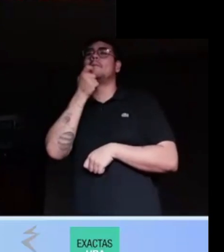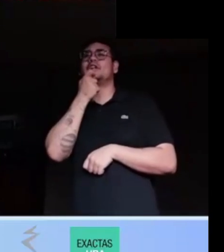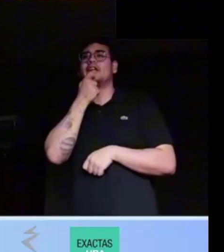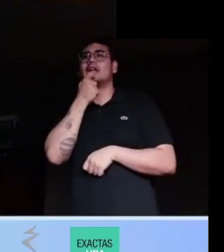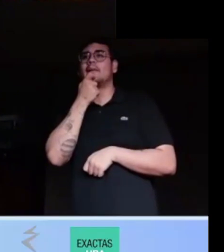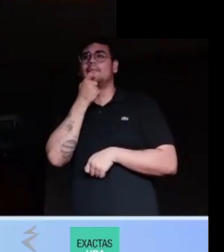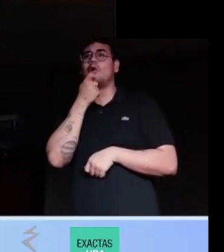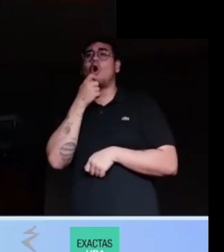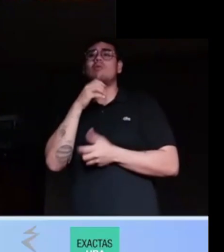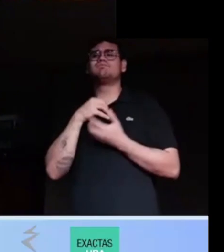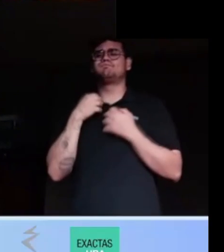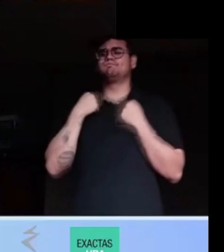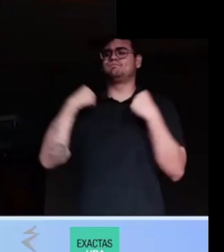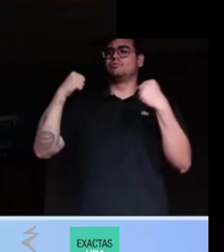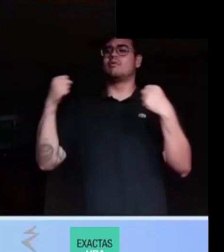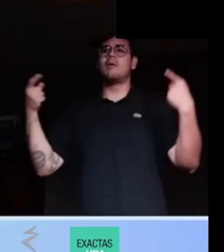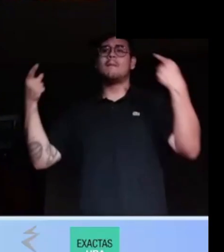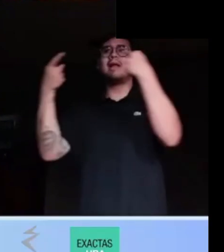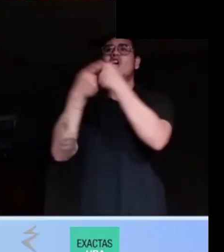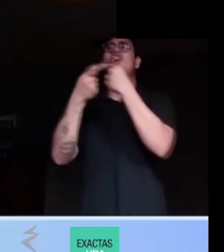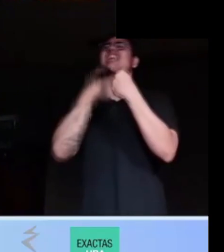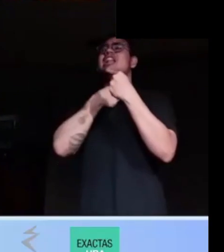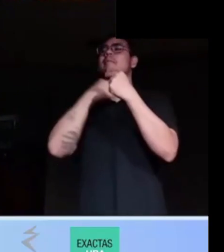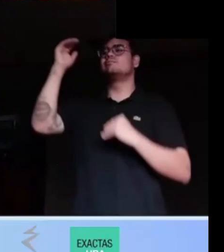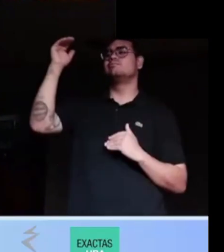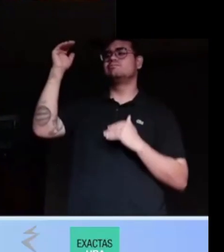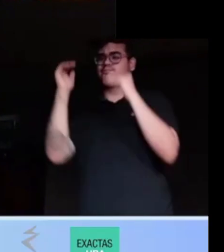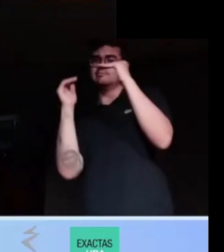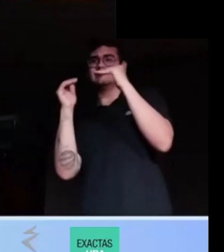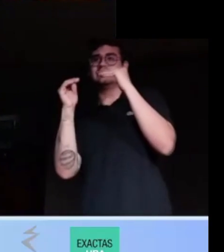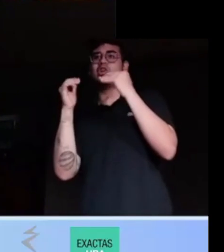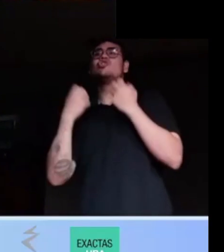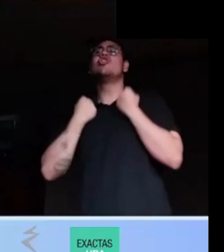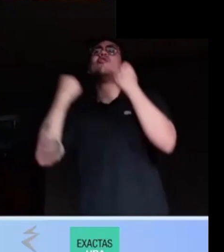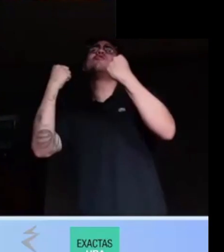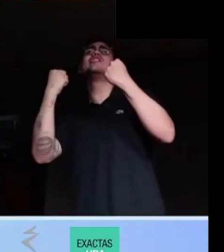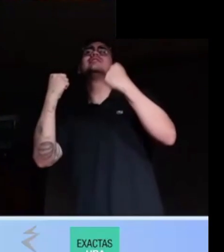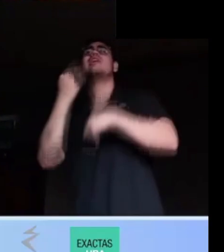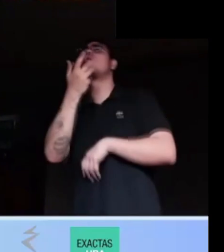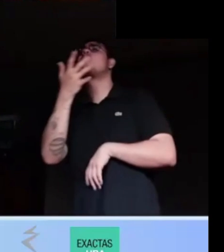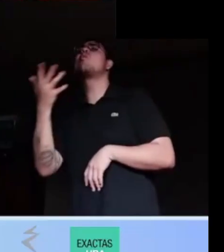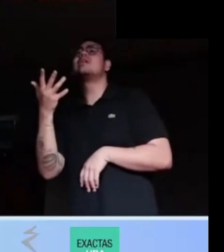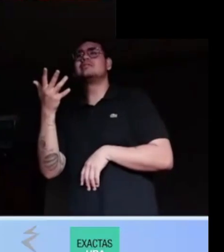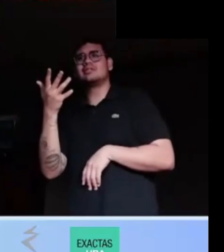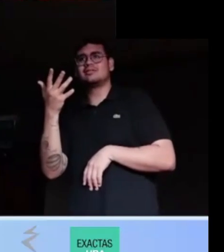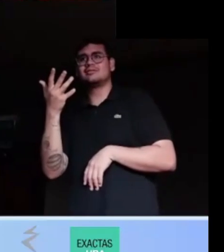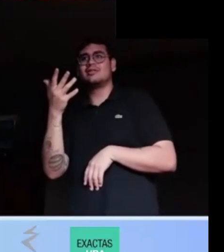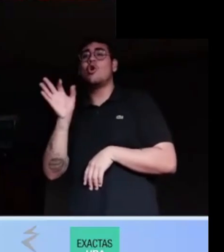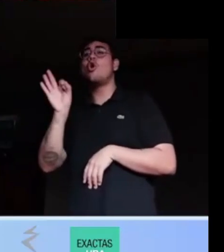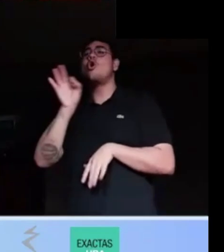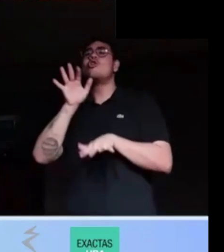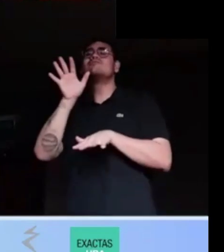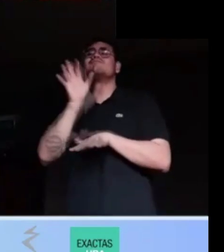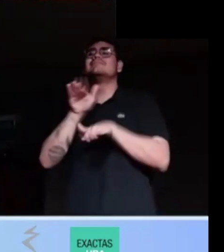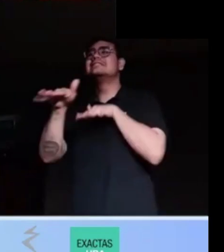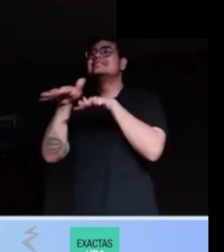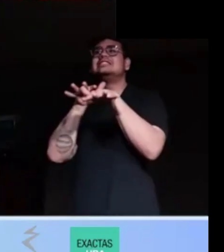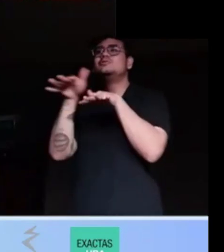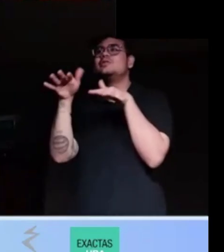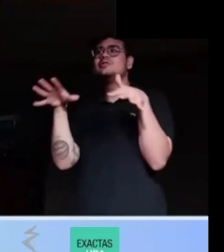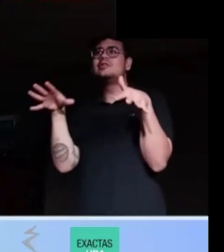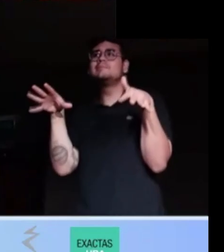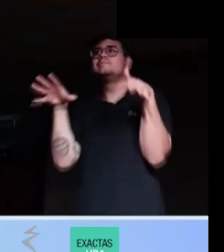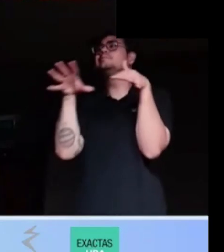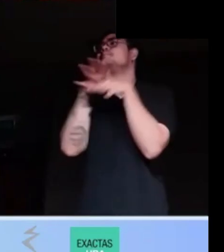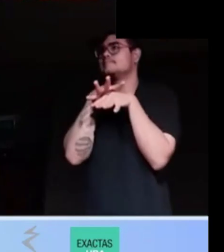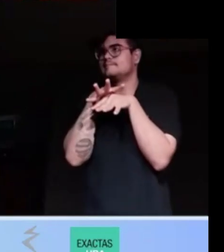¿hacia dónde deberían ir las fuerzas? O íbamos ya a situaciones que por ahí se iban desarrollando a lo largo de la clase, como podía ser, por